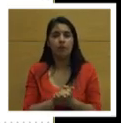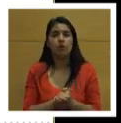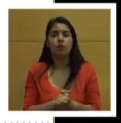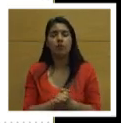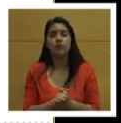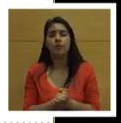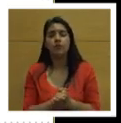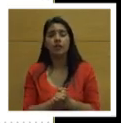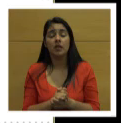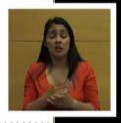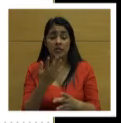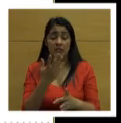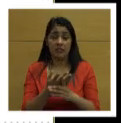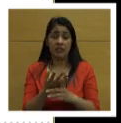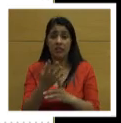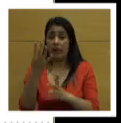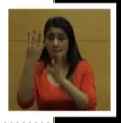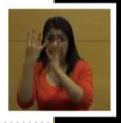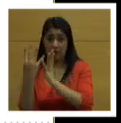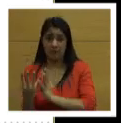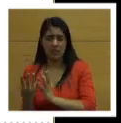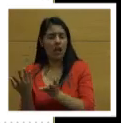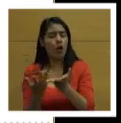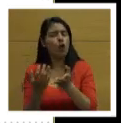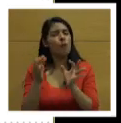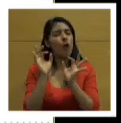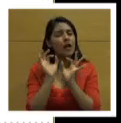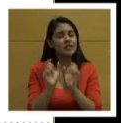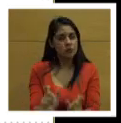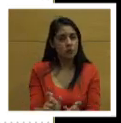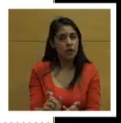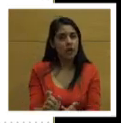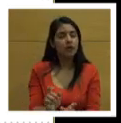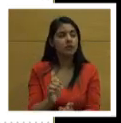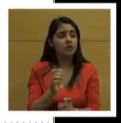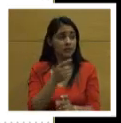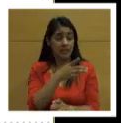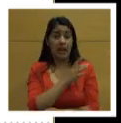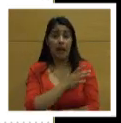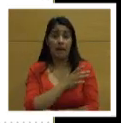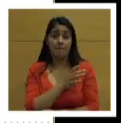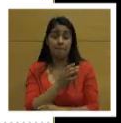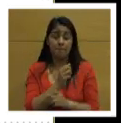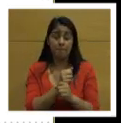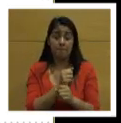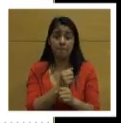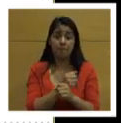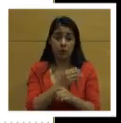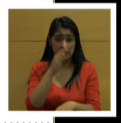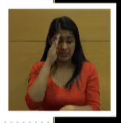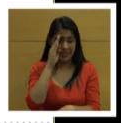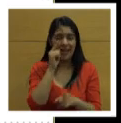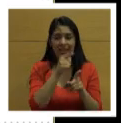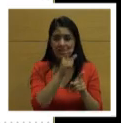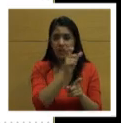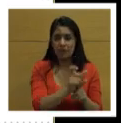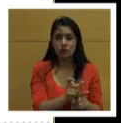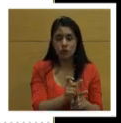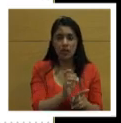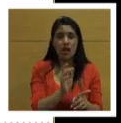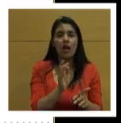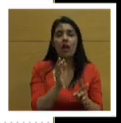no quedó en prisión preventiva, ¿cómo podemos asegurar a través de las policías que de alguna manera esa persona esté bien resguardada, haya